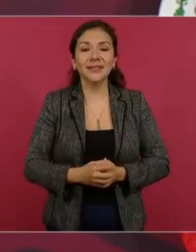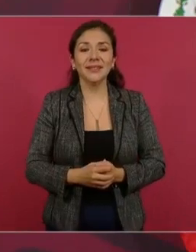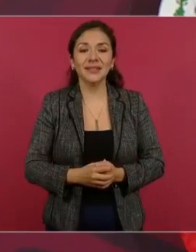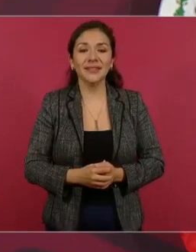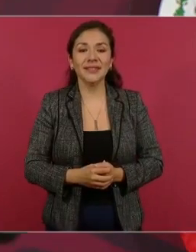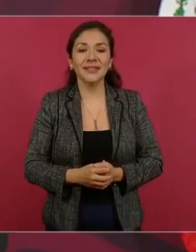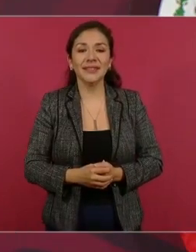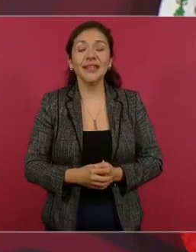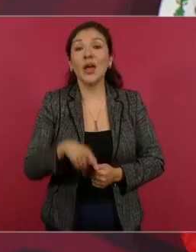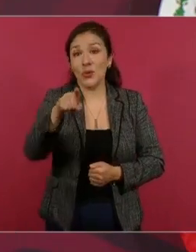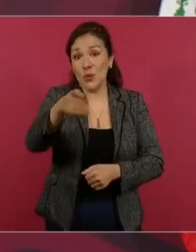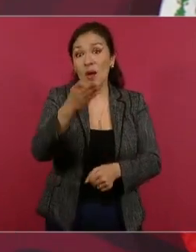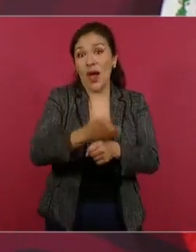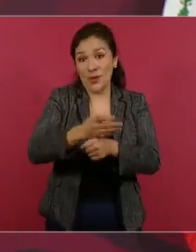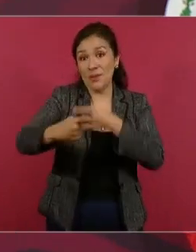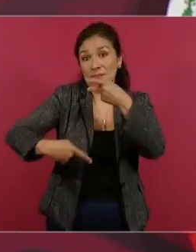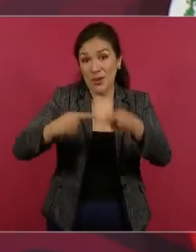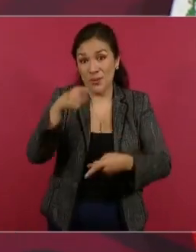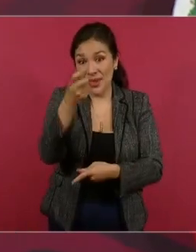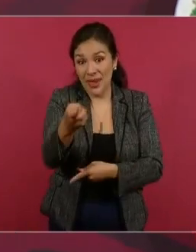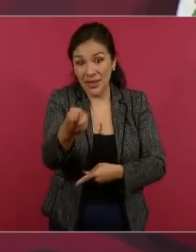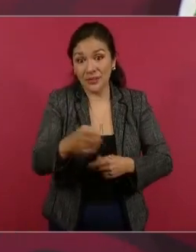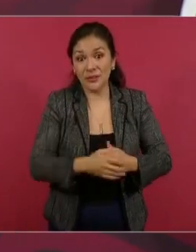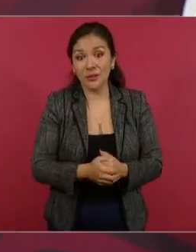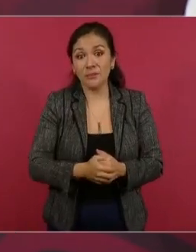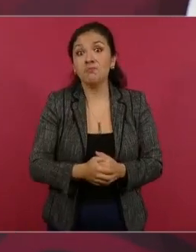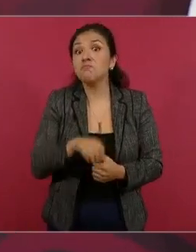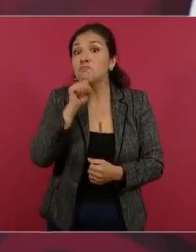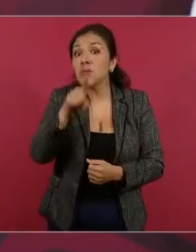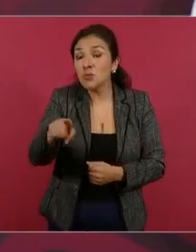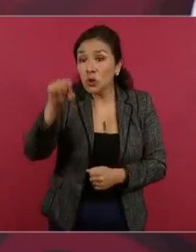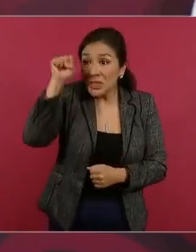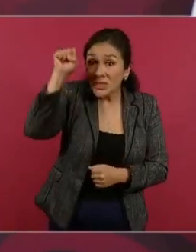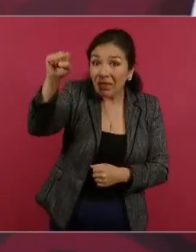Ahora que me estás diciendo, resulta que hasta el sindicato,